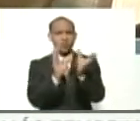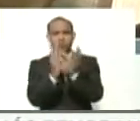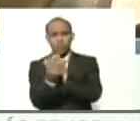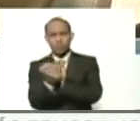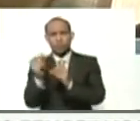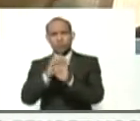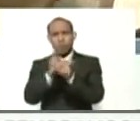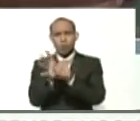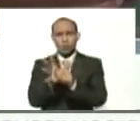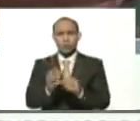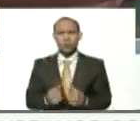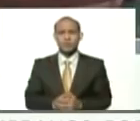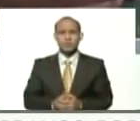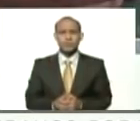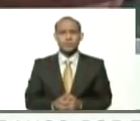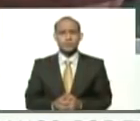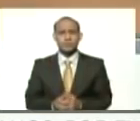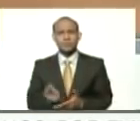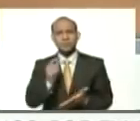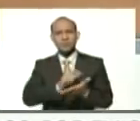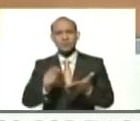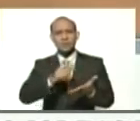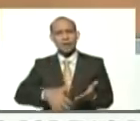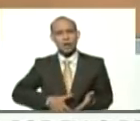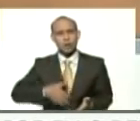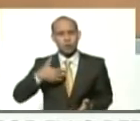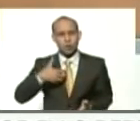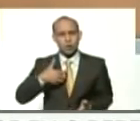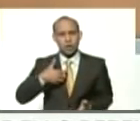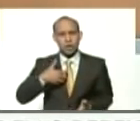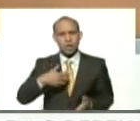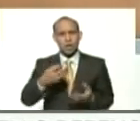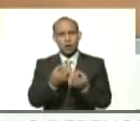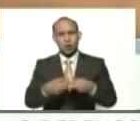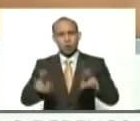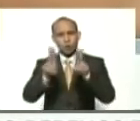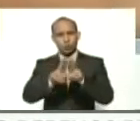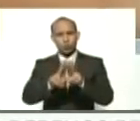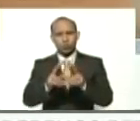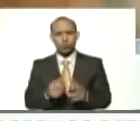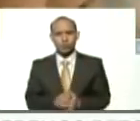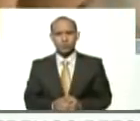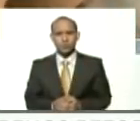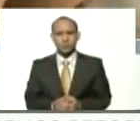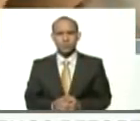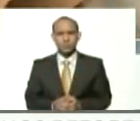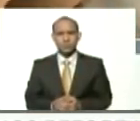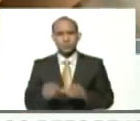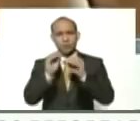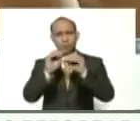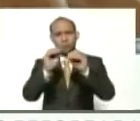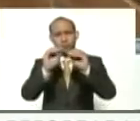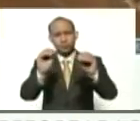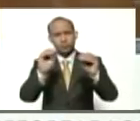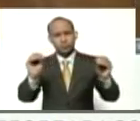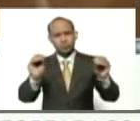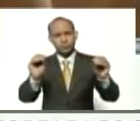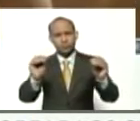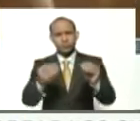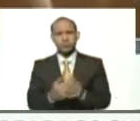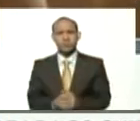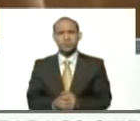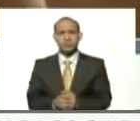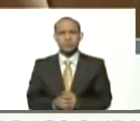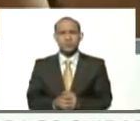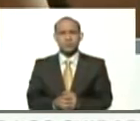covite 19 el secretario general de las naciones unidas hago un llamado nuevamente ante un desafío moral